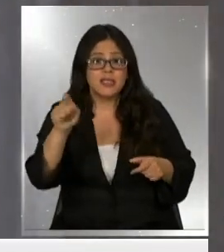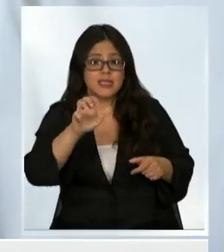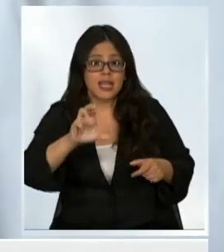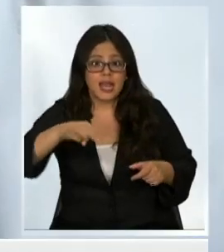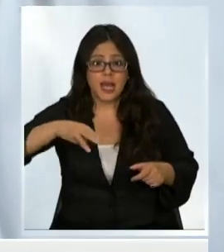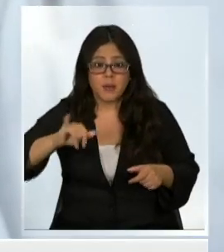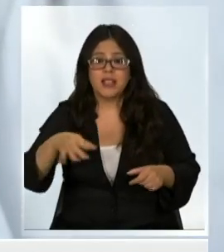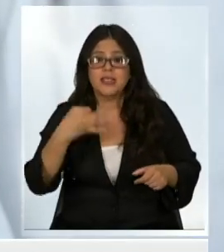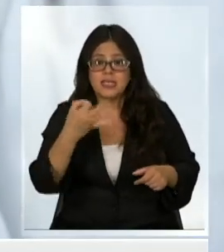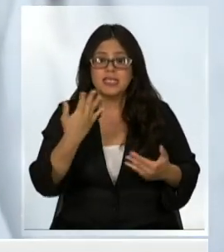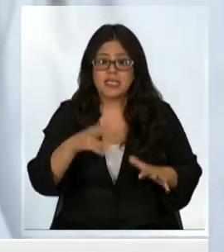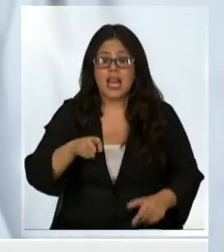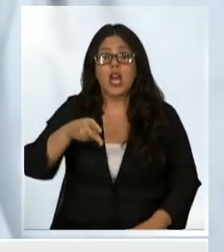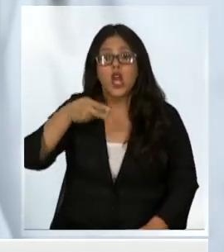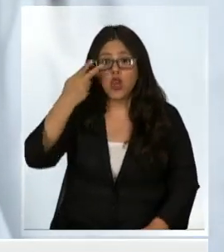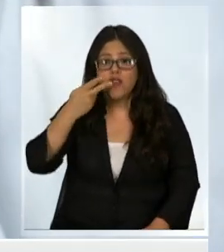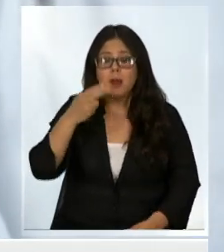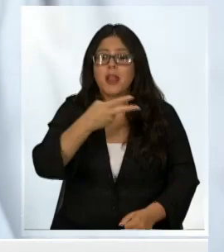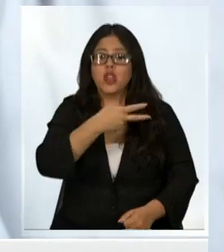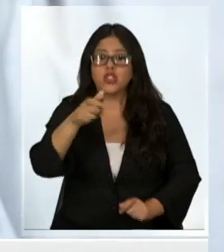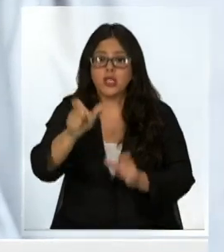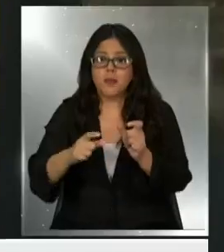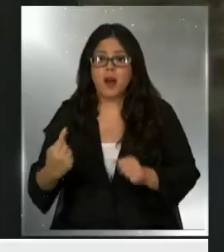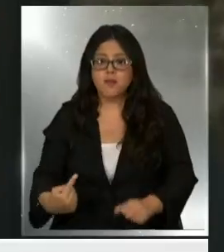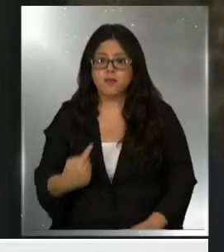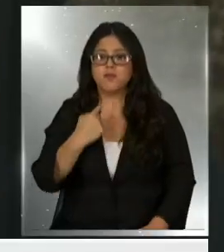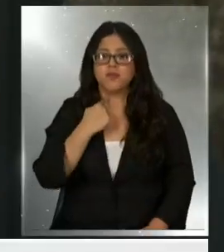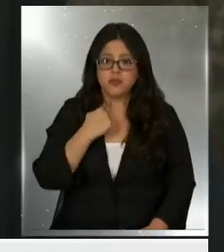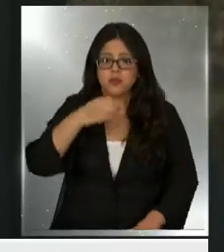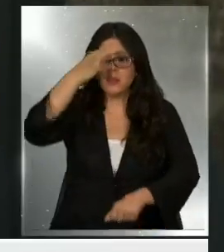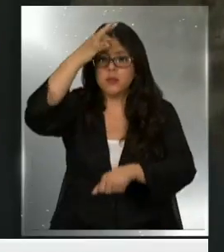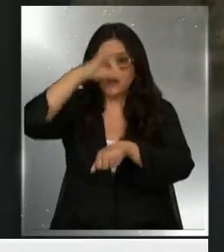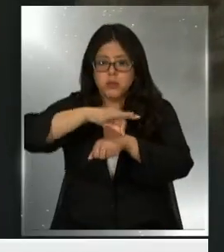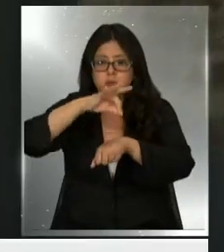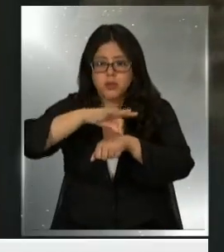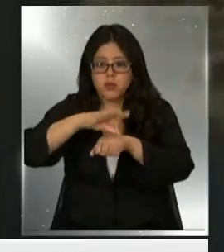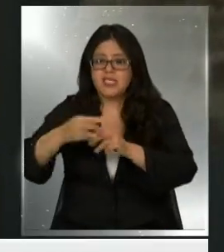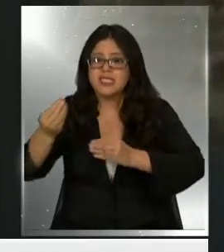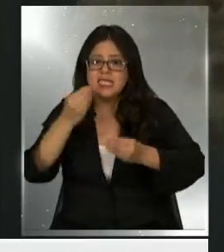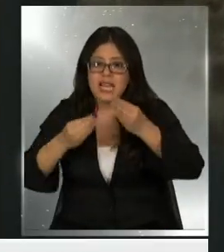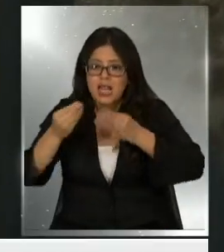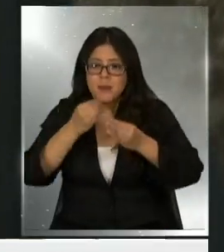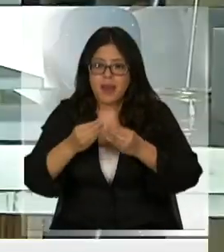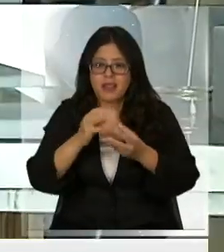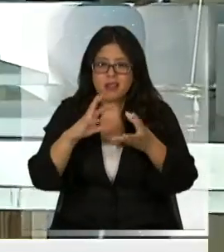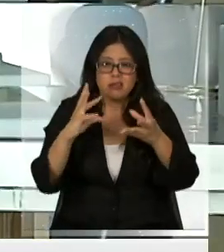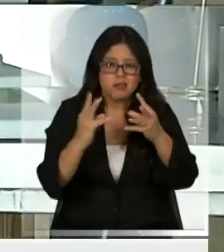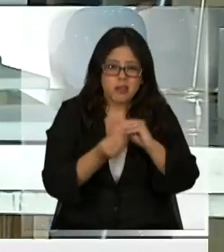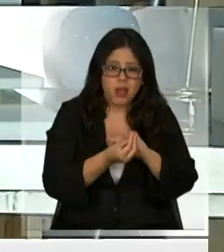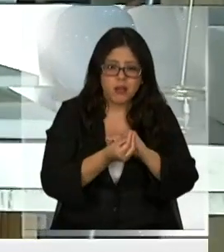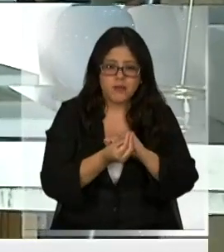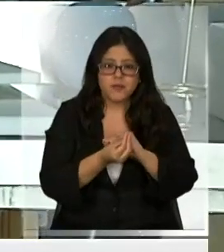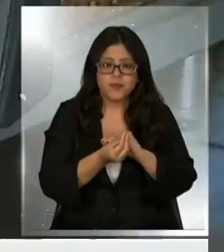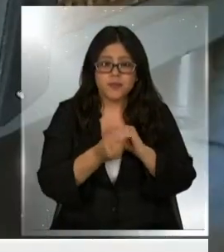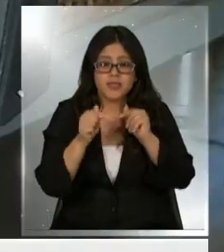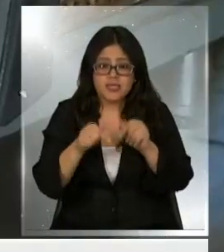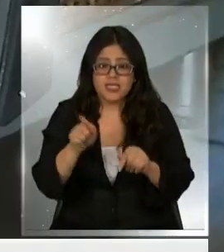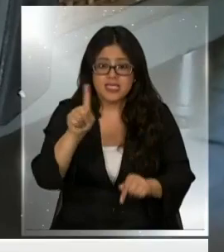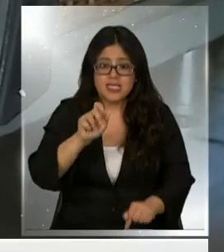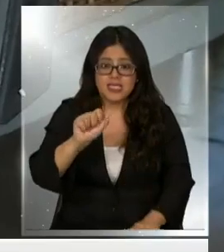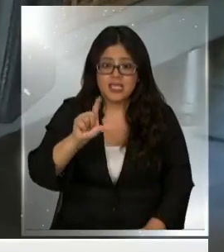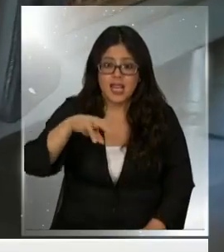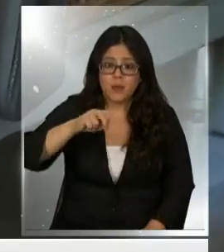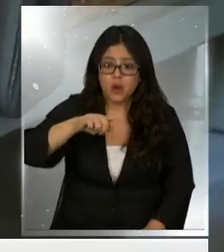solo en noviembre 200 personas se han visto afectadas por cuadros derivados de alimentos en mal estado, con la bacteria salmonela como